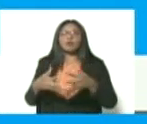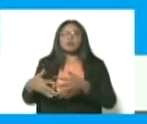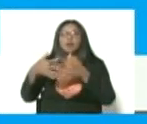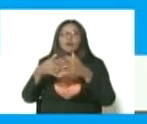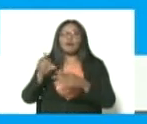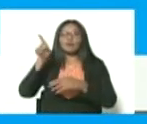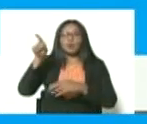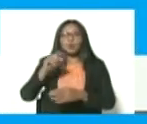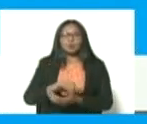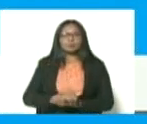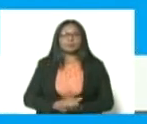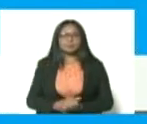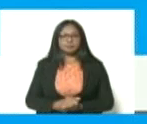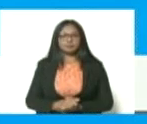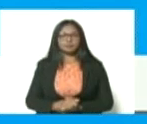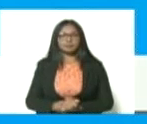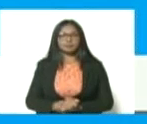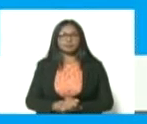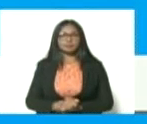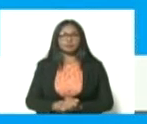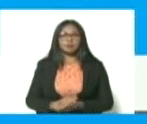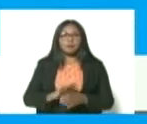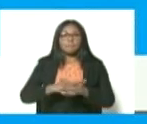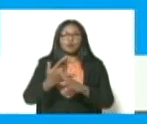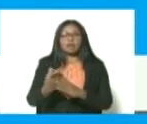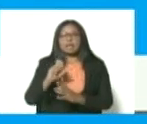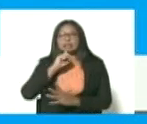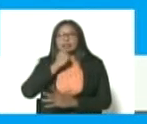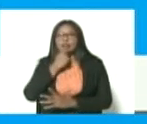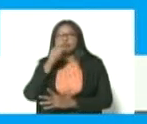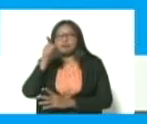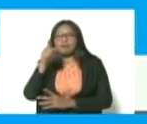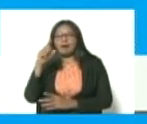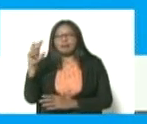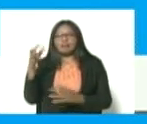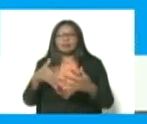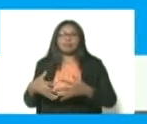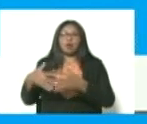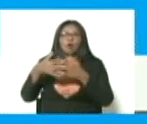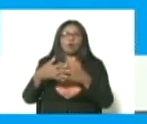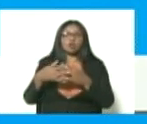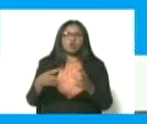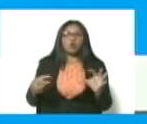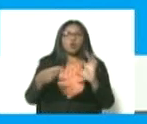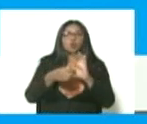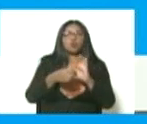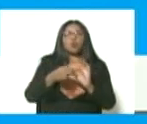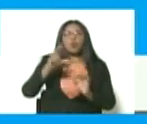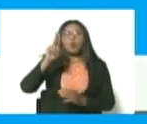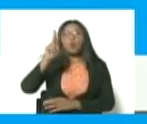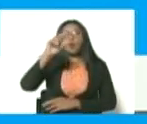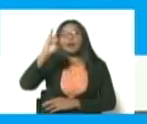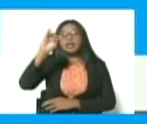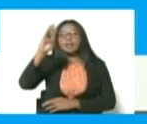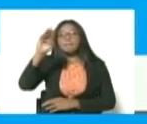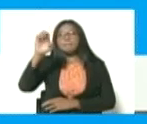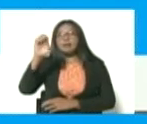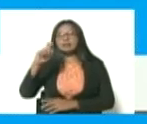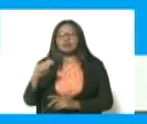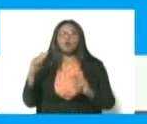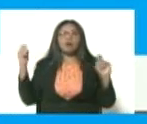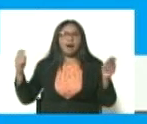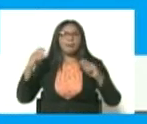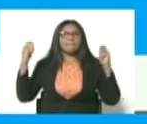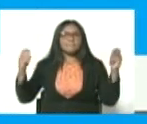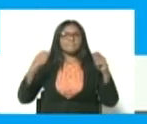Unidos. Porque para nadie es un secreto que Iván Duque y Álvaro Uribe Vélez hicieron campaña activa